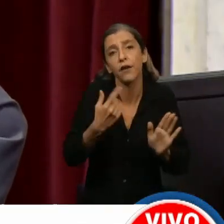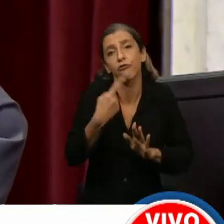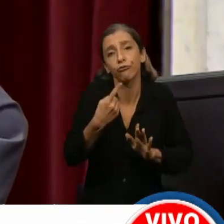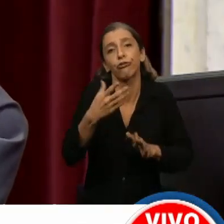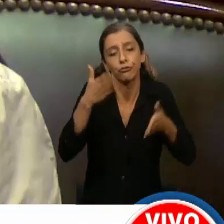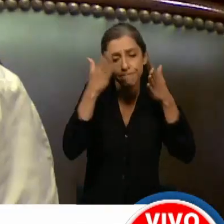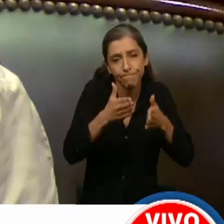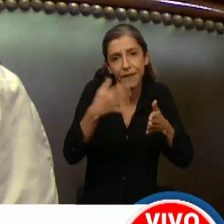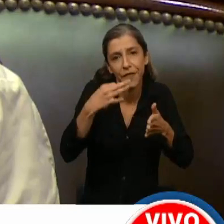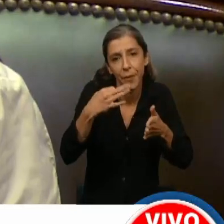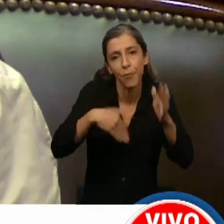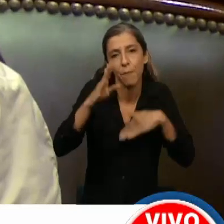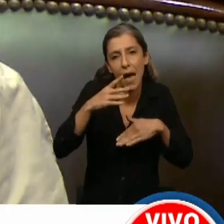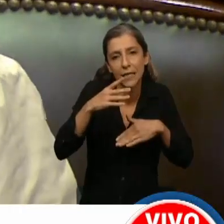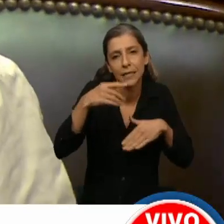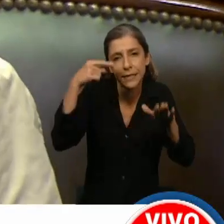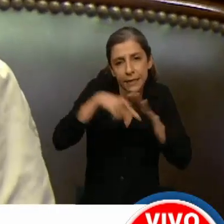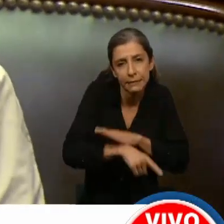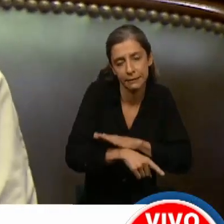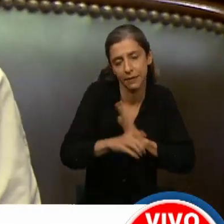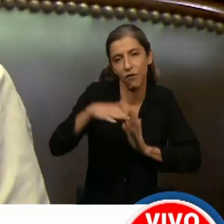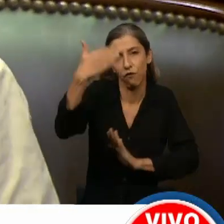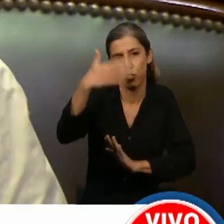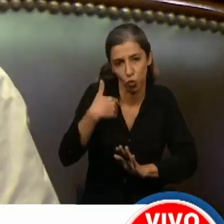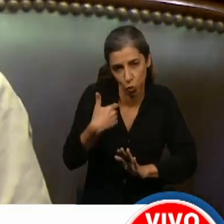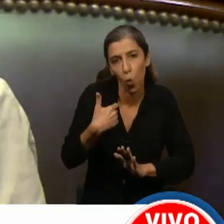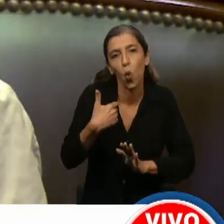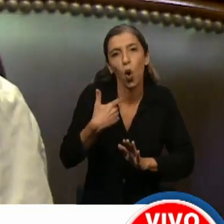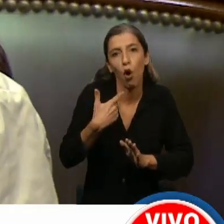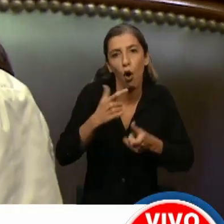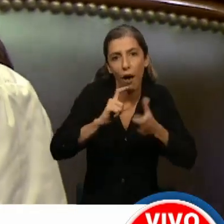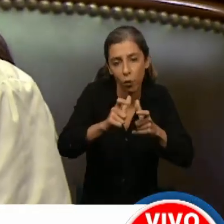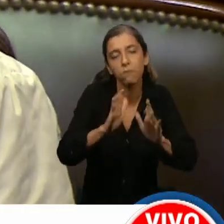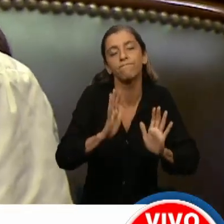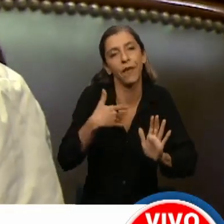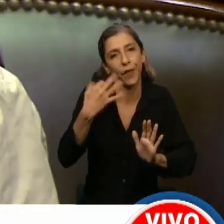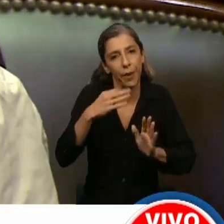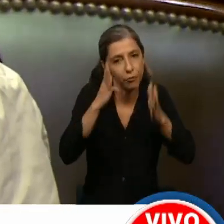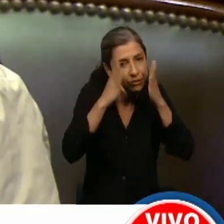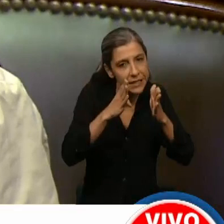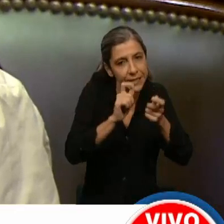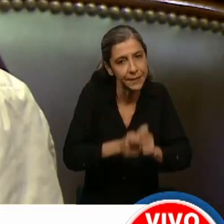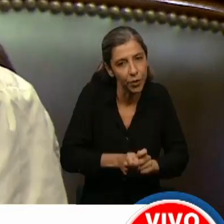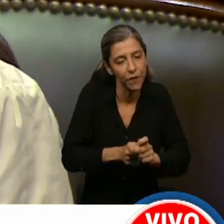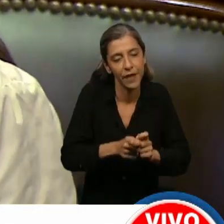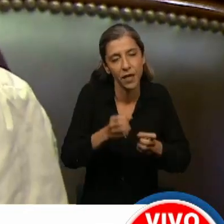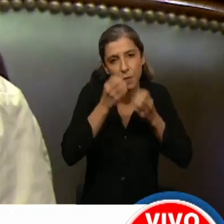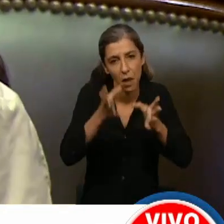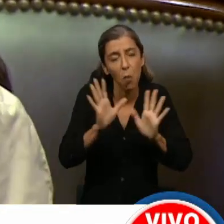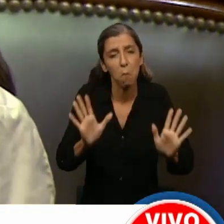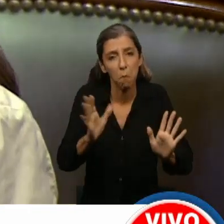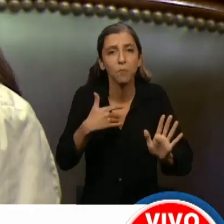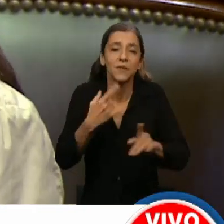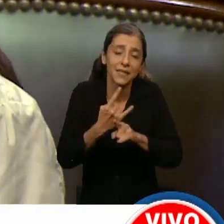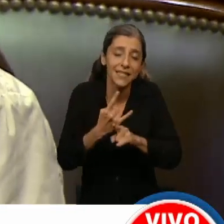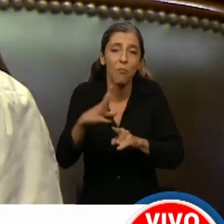más cuidado la próxima vez que la tratemos. Ya vamos por nuevas reformas en 20 años y siempre estamos minimizando daños y nos falta